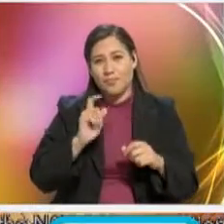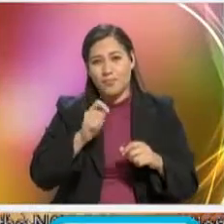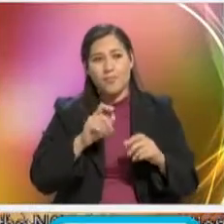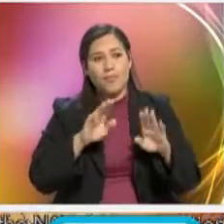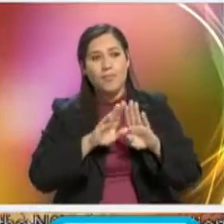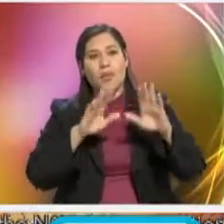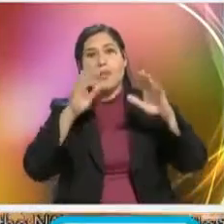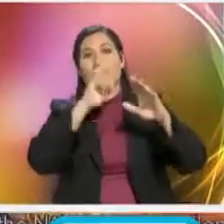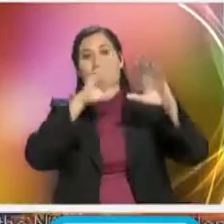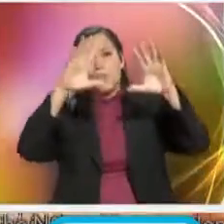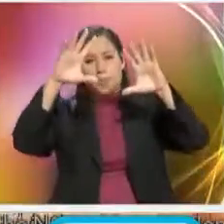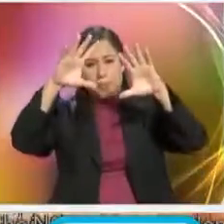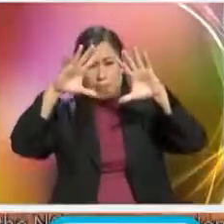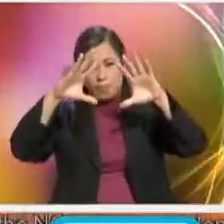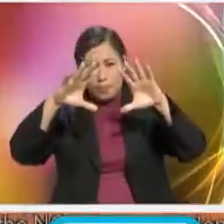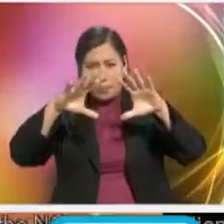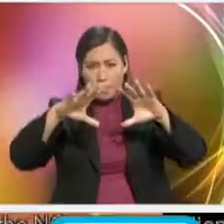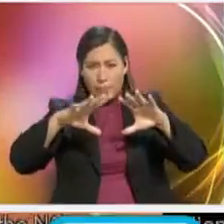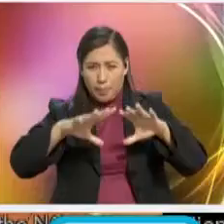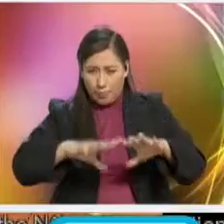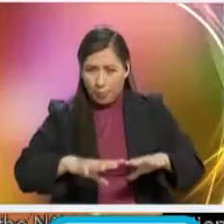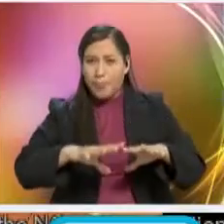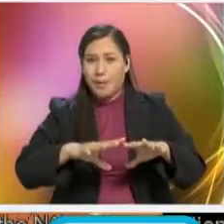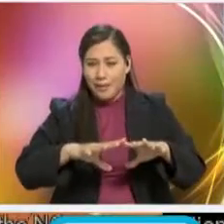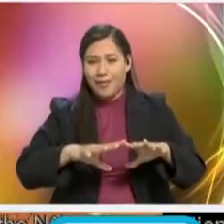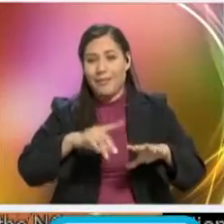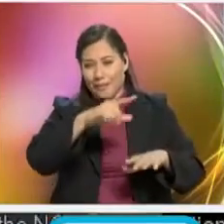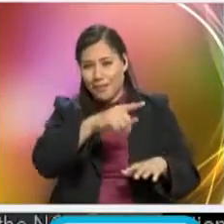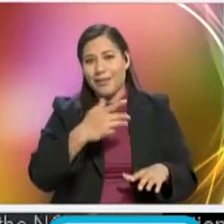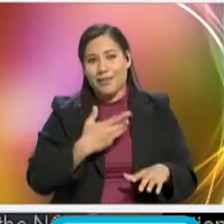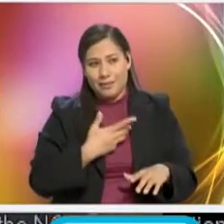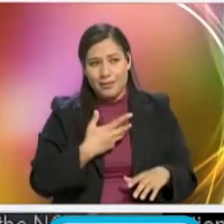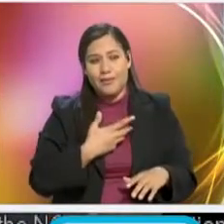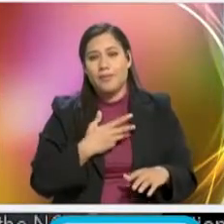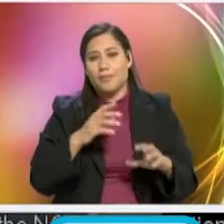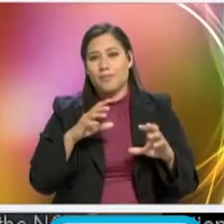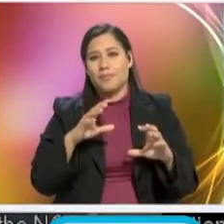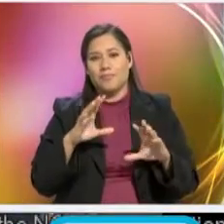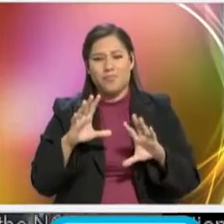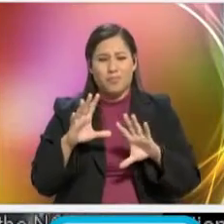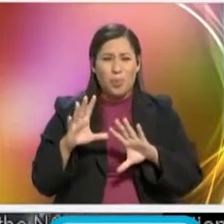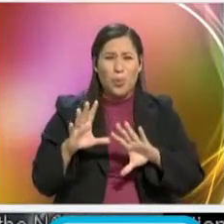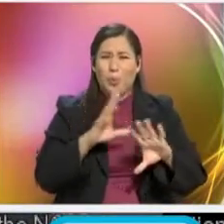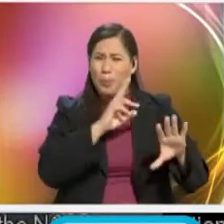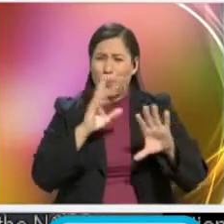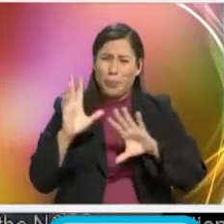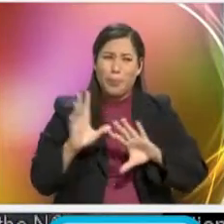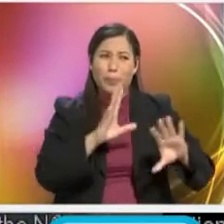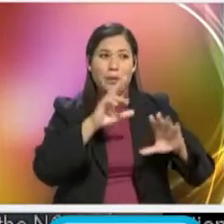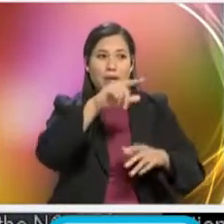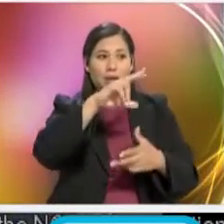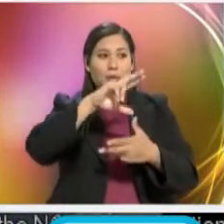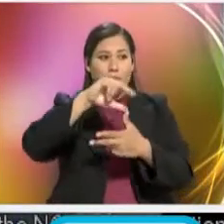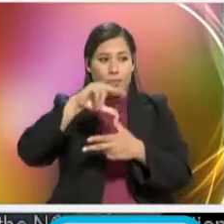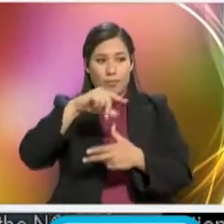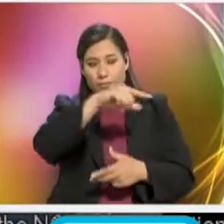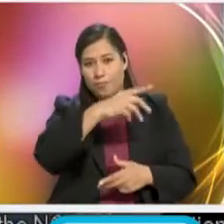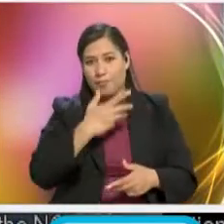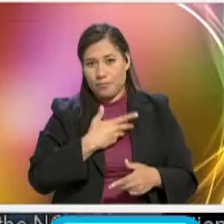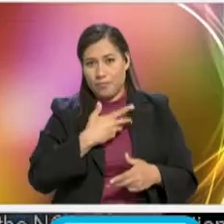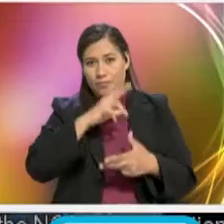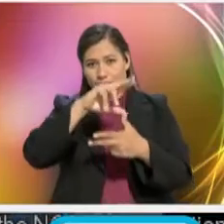¿no?, entonces, pues por supuesto, va a haber esa diferencia de mucha presión Ahí hay contra un baja huracán, presión. mira. Mira, fíjate, ¿No? ahí